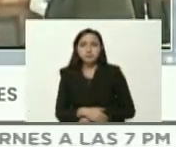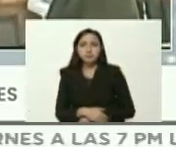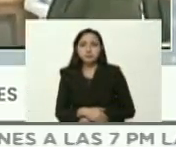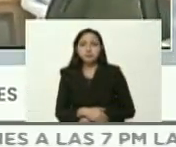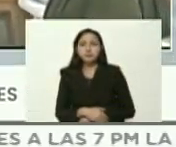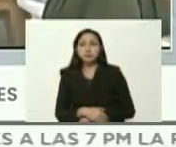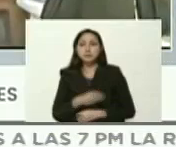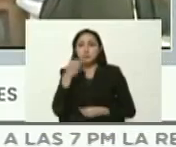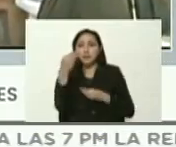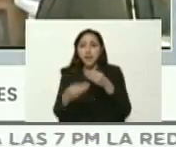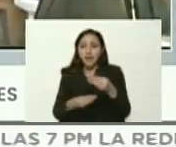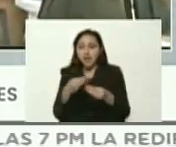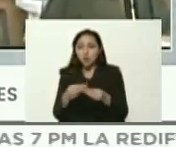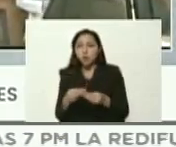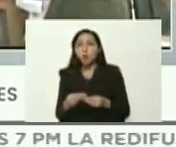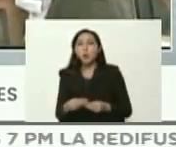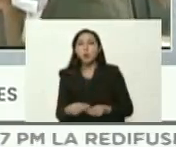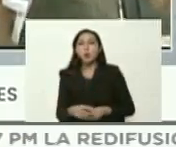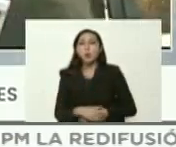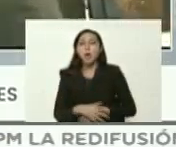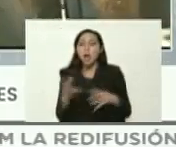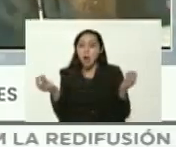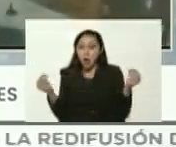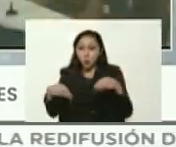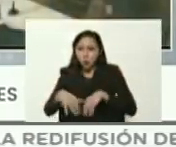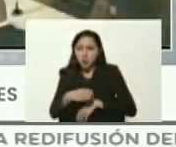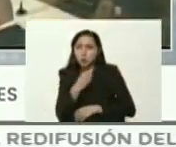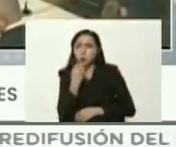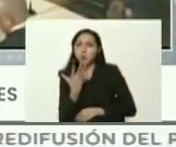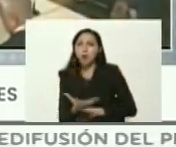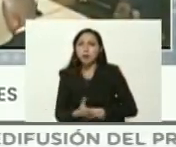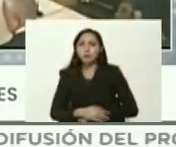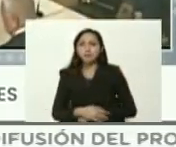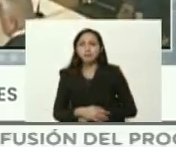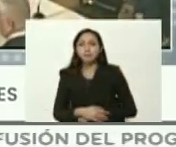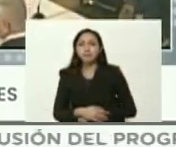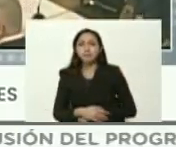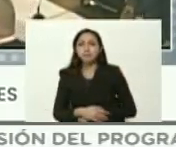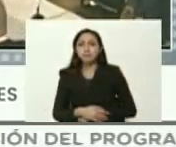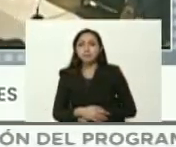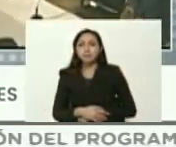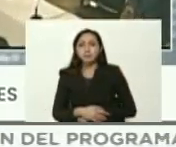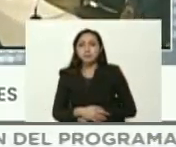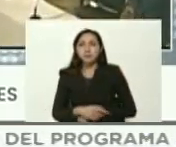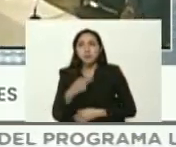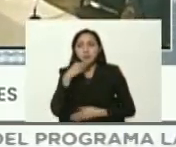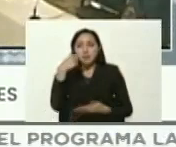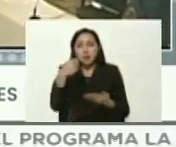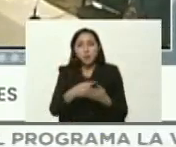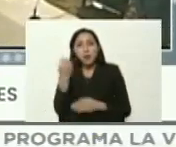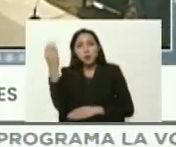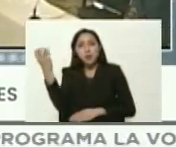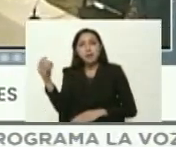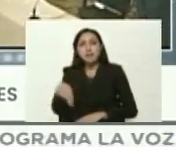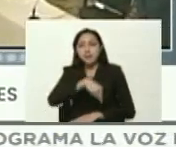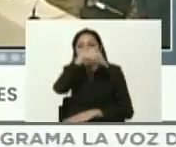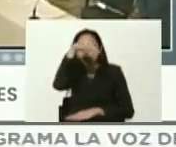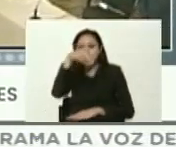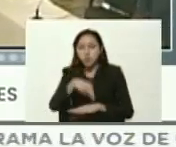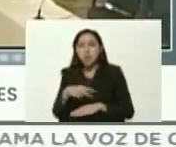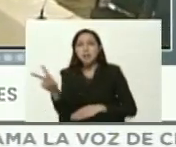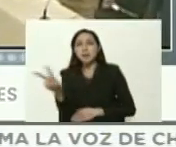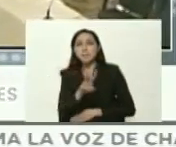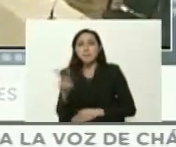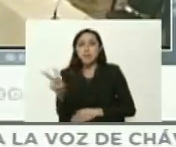se ha llegado a un buen acuerdo y se ha nombrado en la Asamblea Nacional de